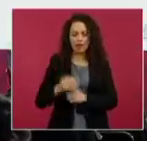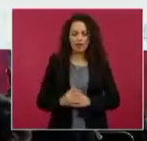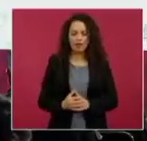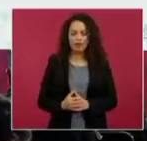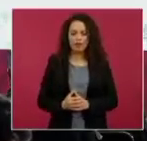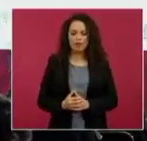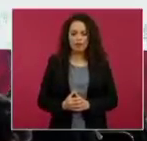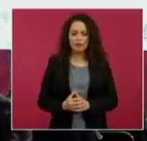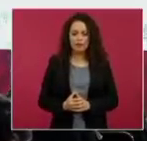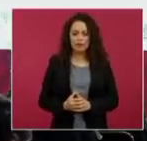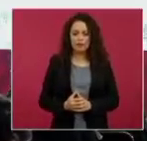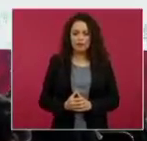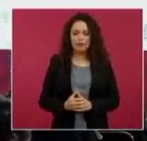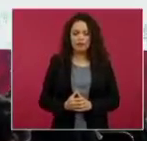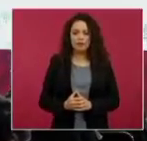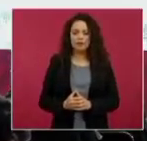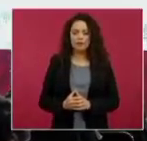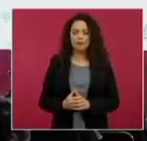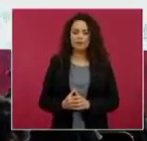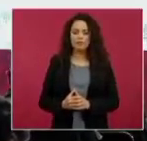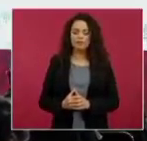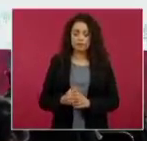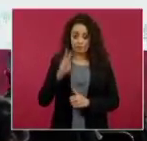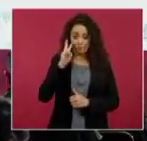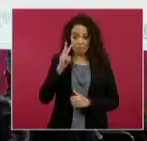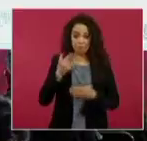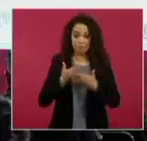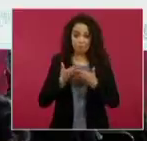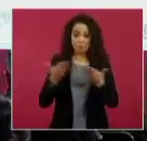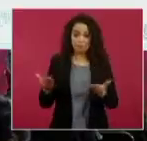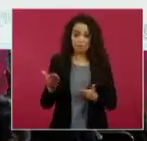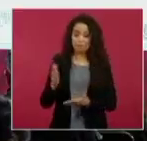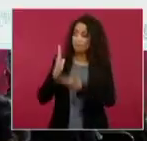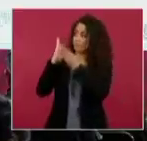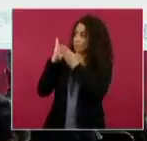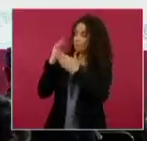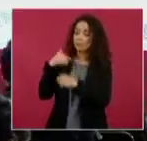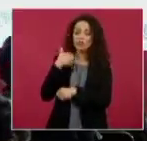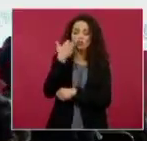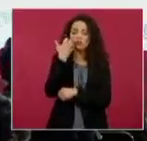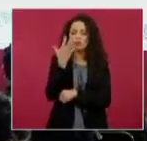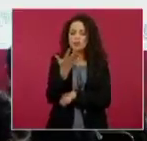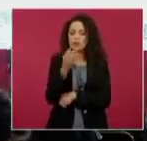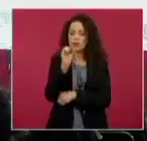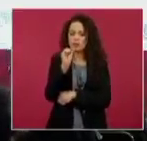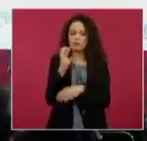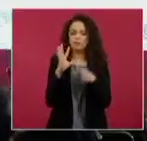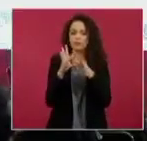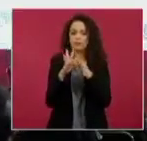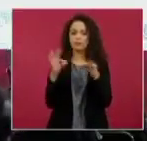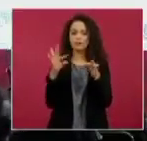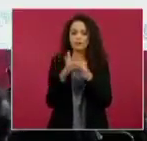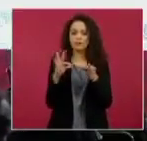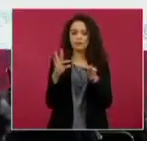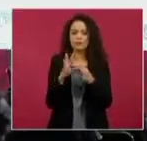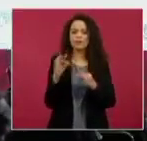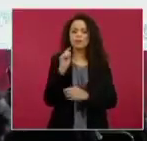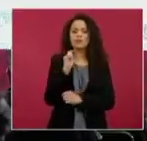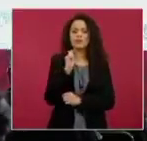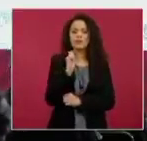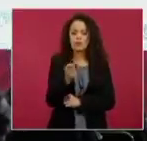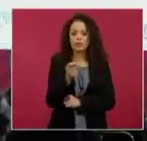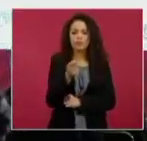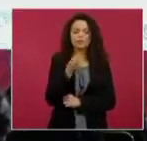Aquí quiero hacer una pausa, señor presidente, para decirle